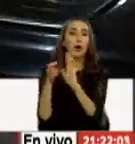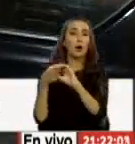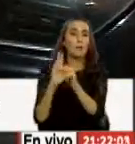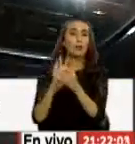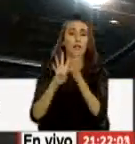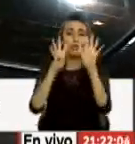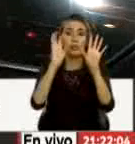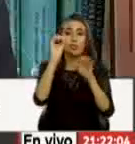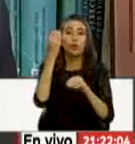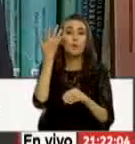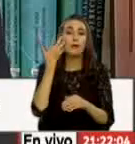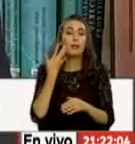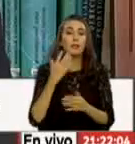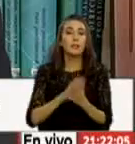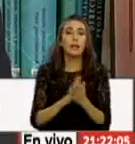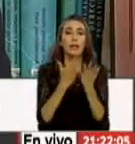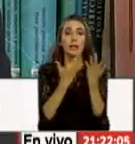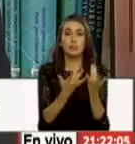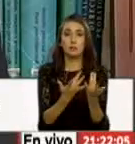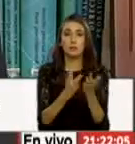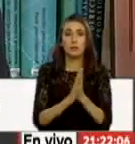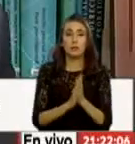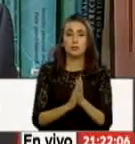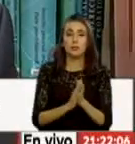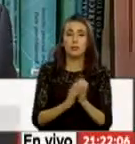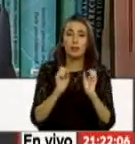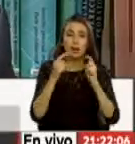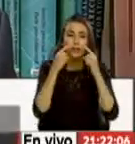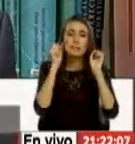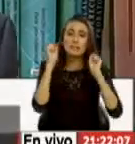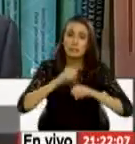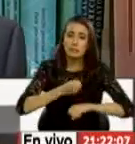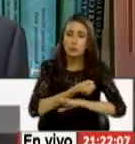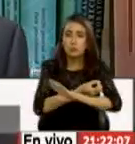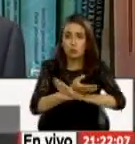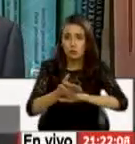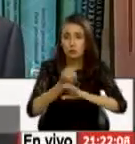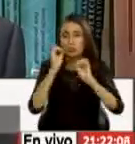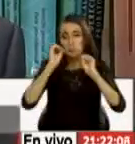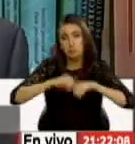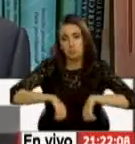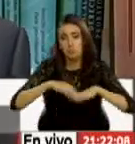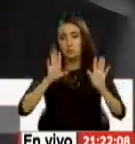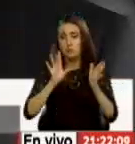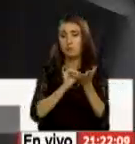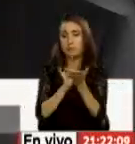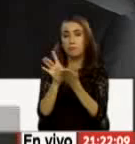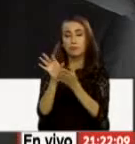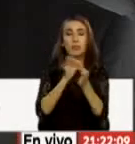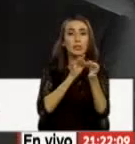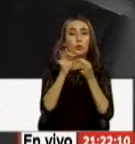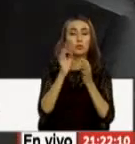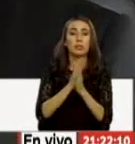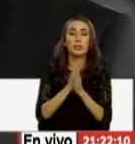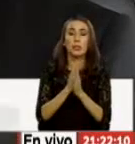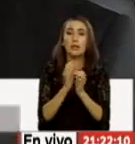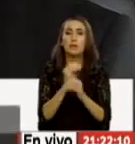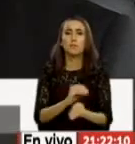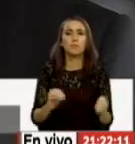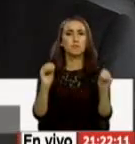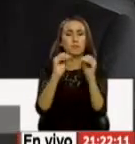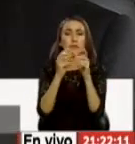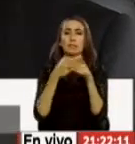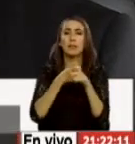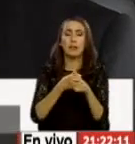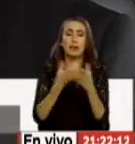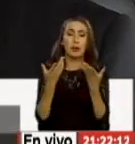de prisión preventiva. Sí es una vía poco ortodoxa porque habría que discutir si él abandonó el cargo. Va a ser la vía más rápida y yo creo